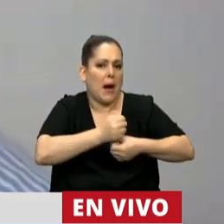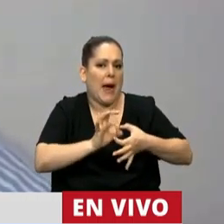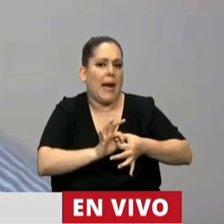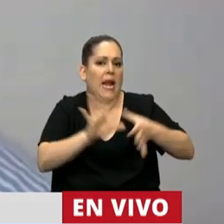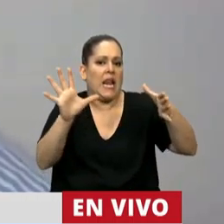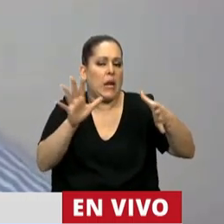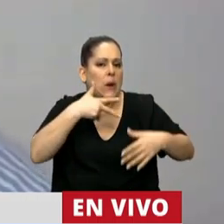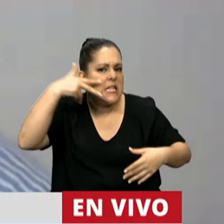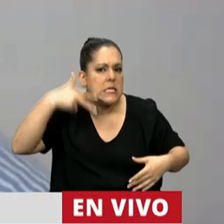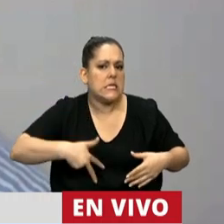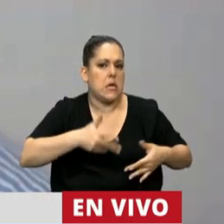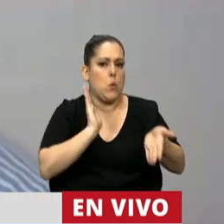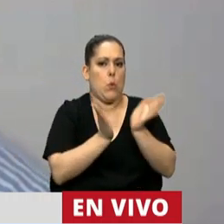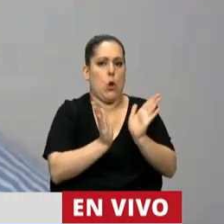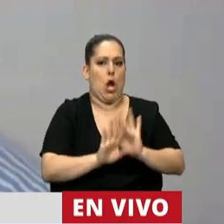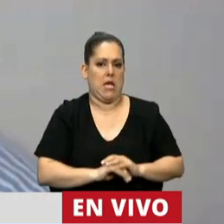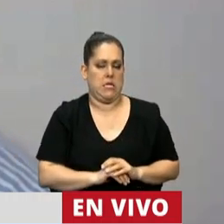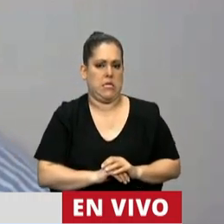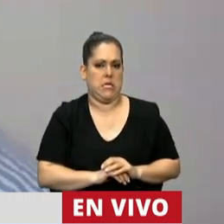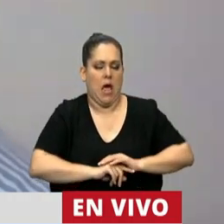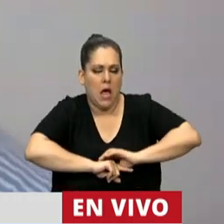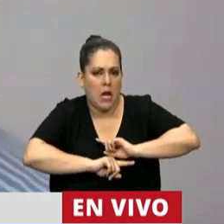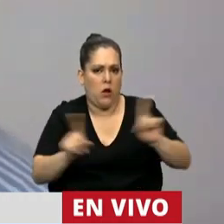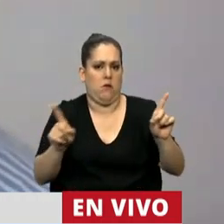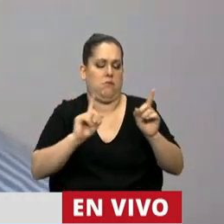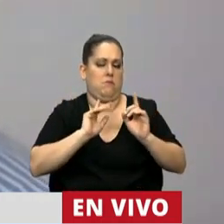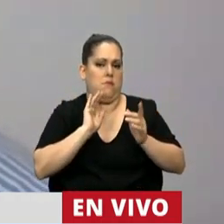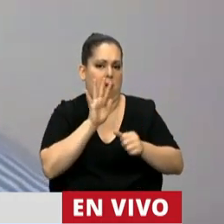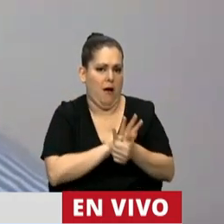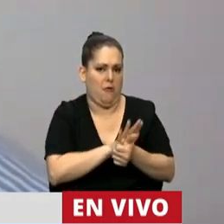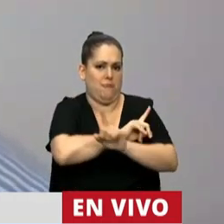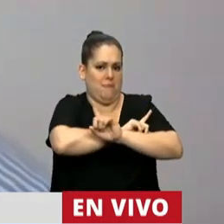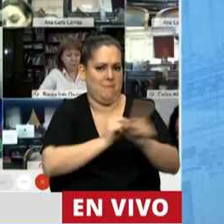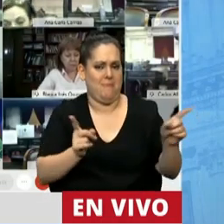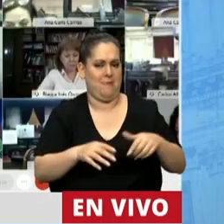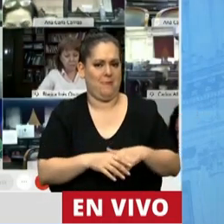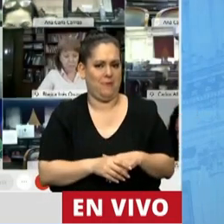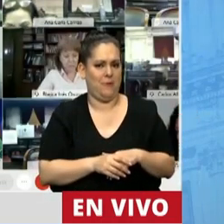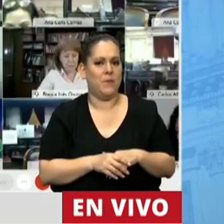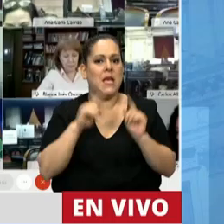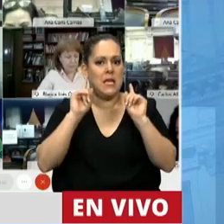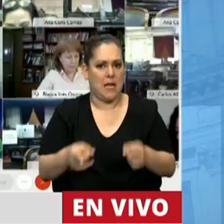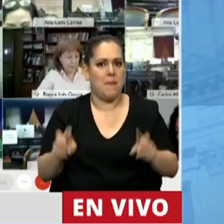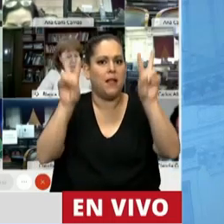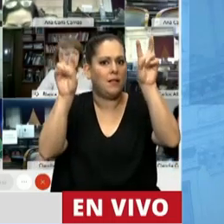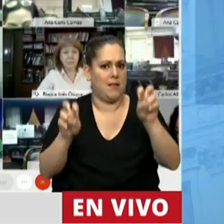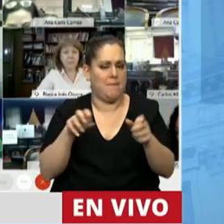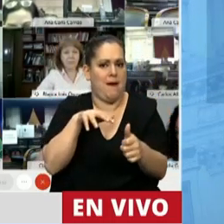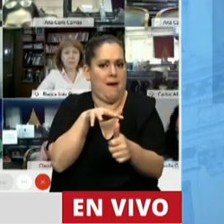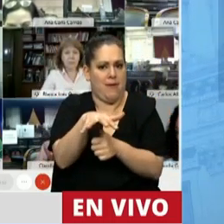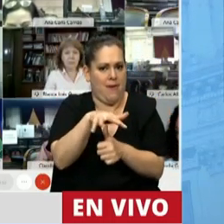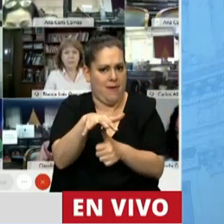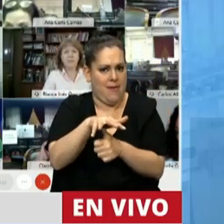tipo de violencia y acoso. Y también incorpora una perspectiva en cuanto a la cuestión de género y también una